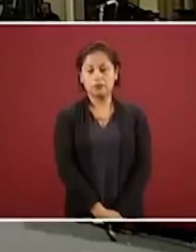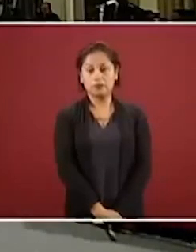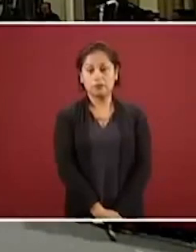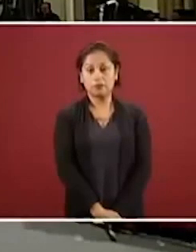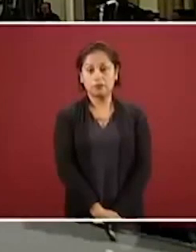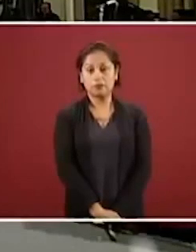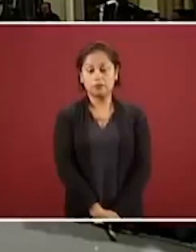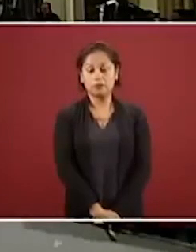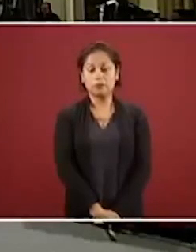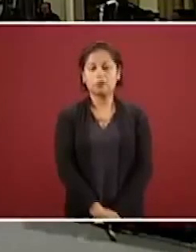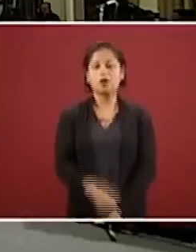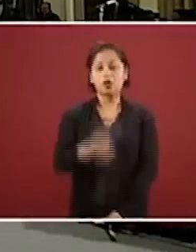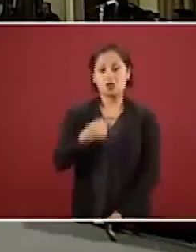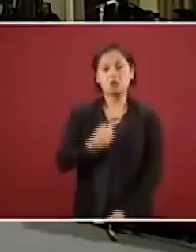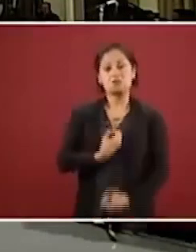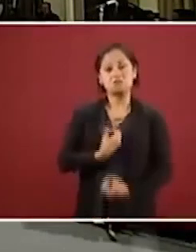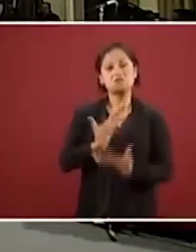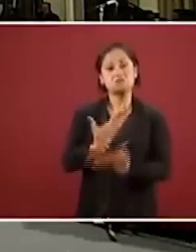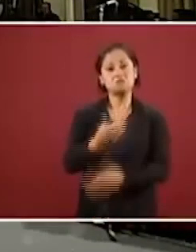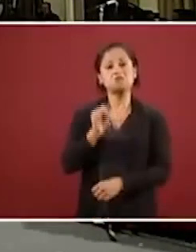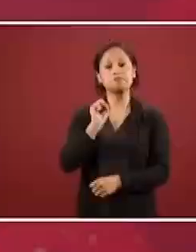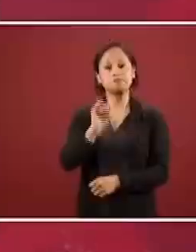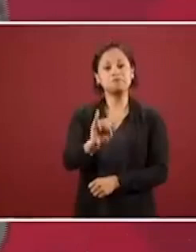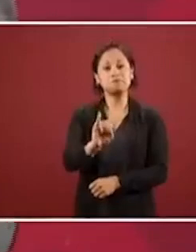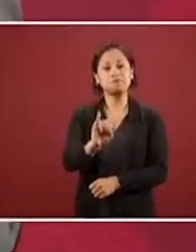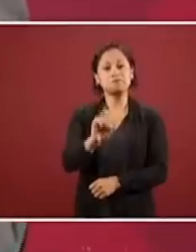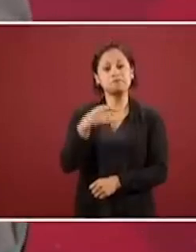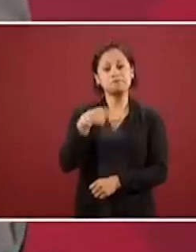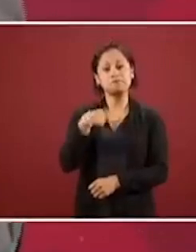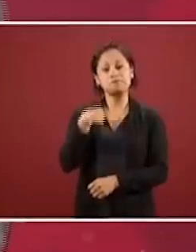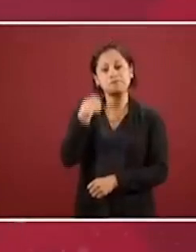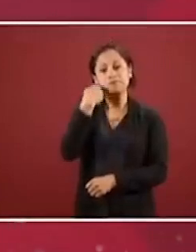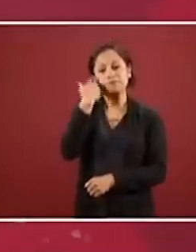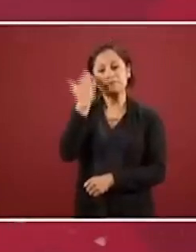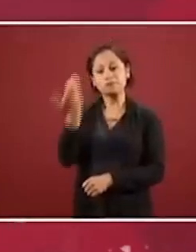Sí, expreso mi solidaridad